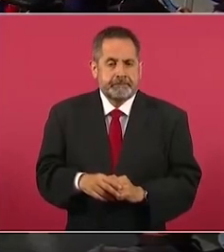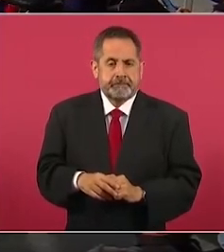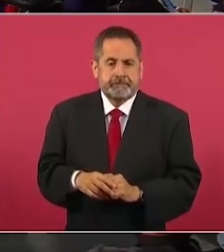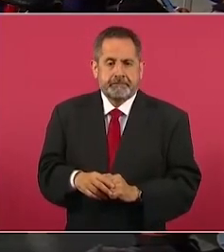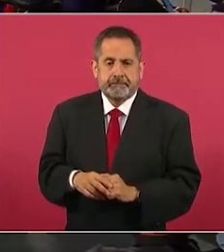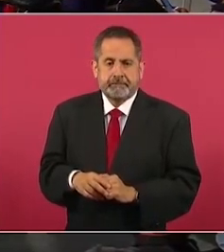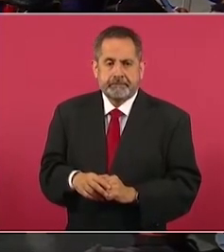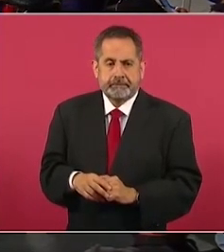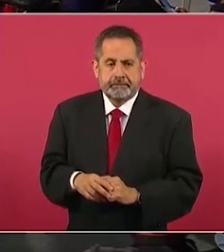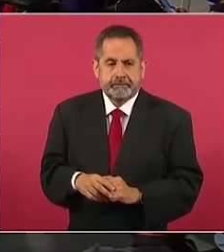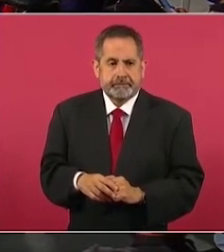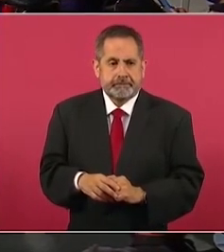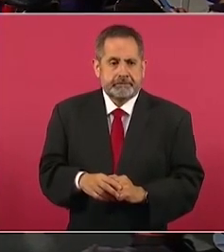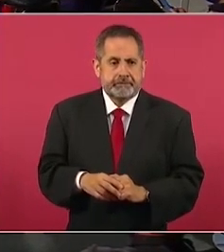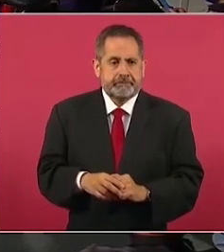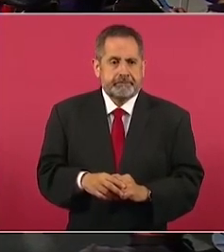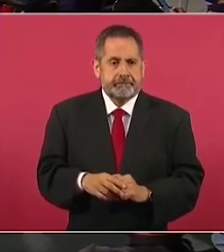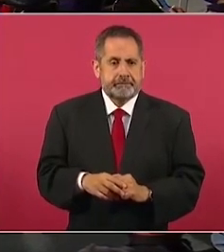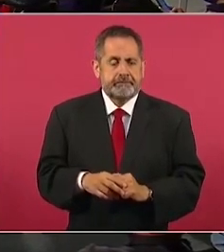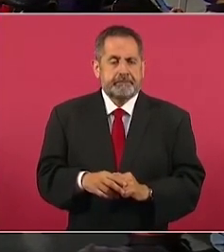no hay